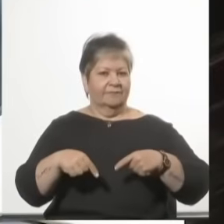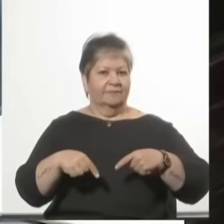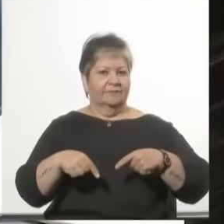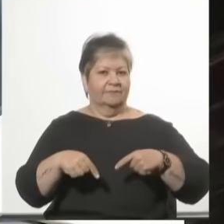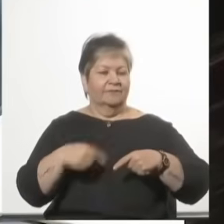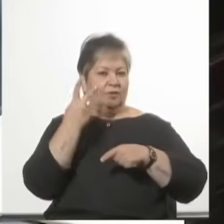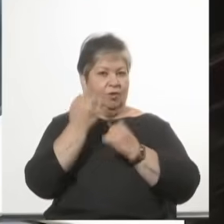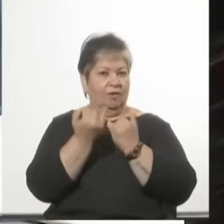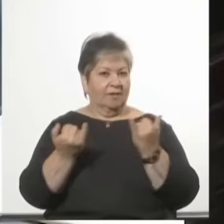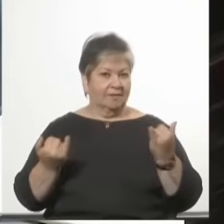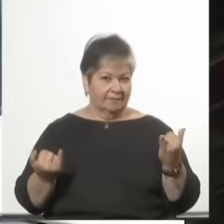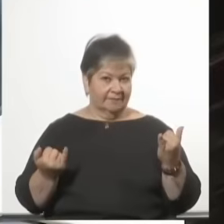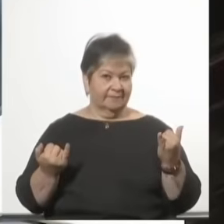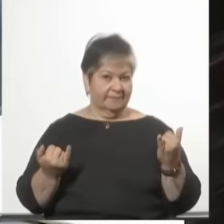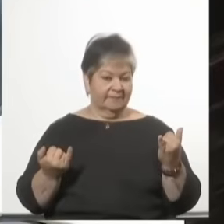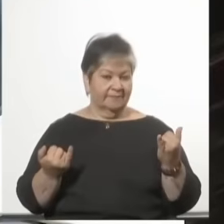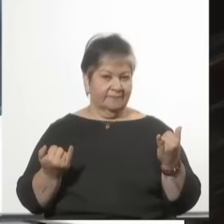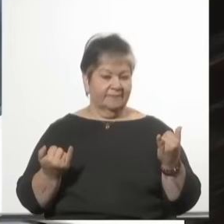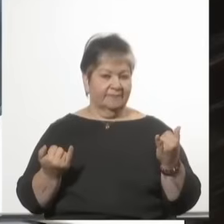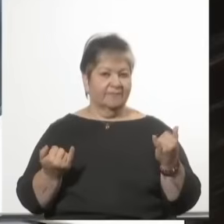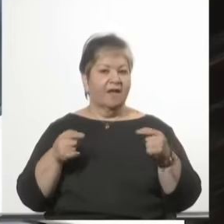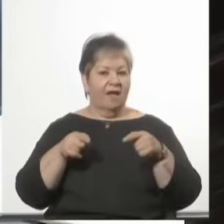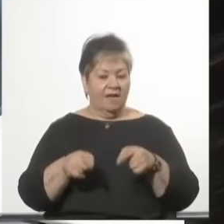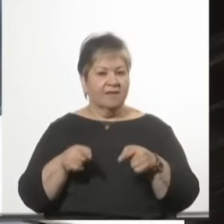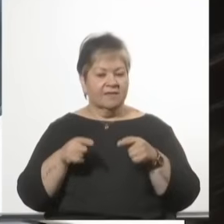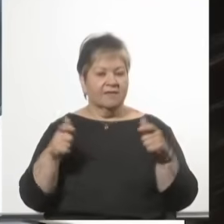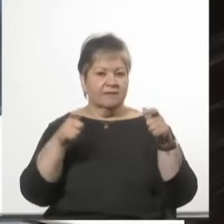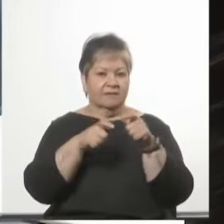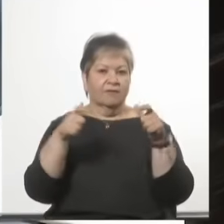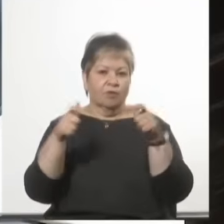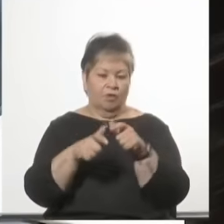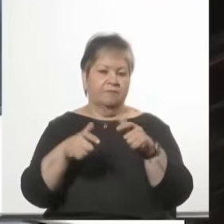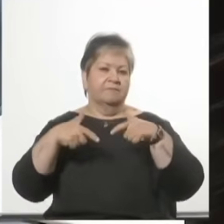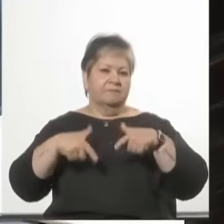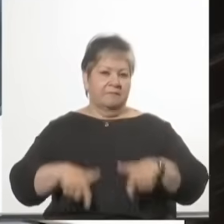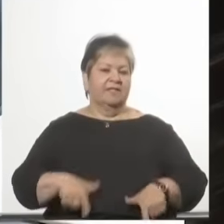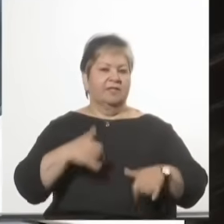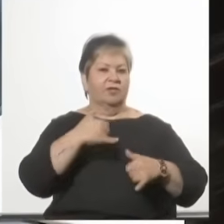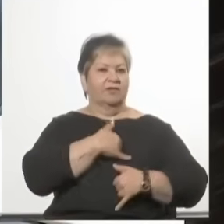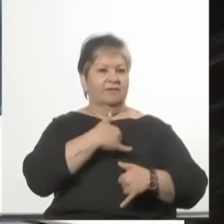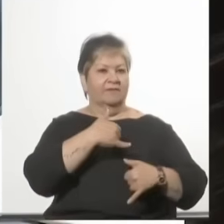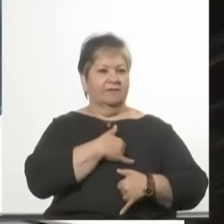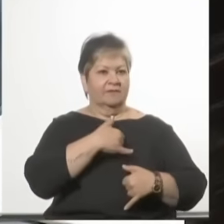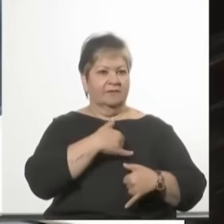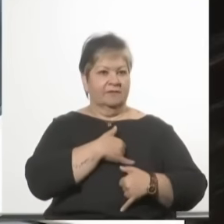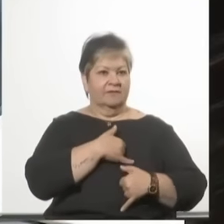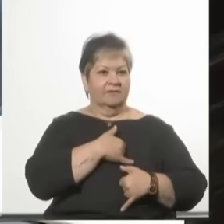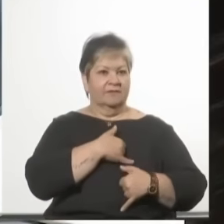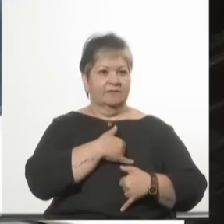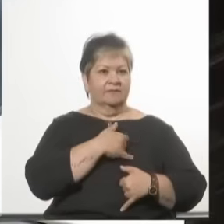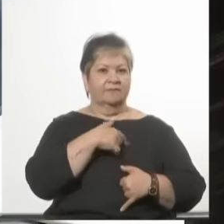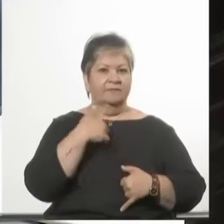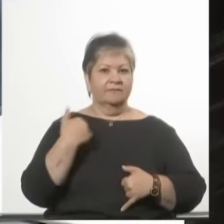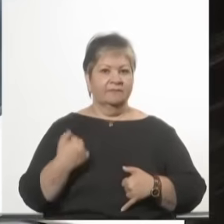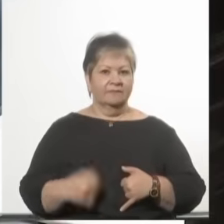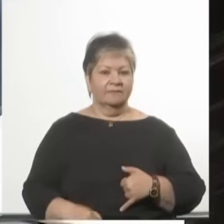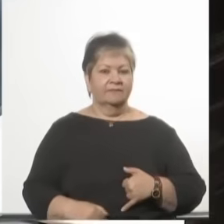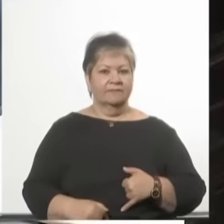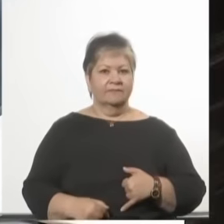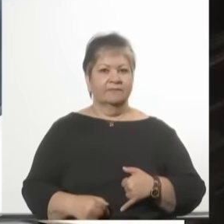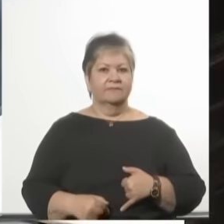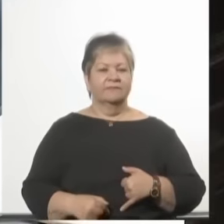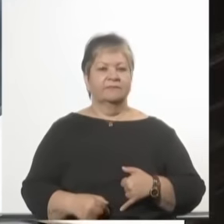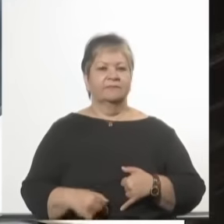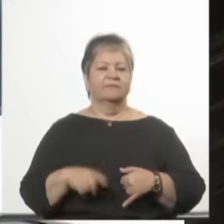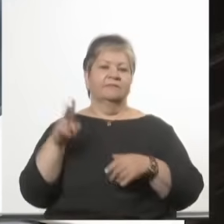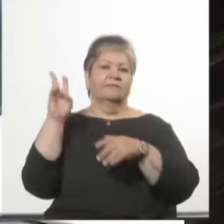2 días, en ese marco tuvimos reuniones con el ministro de Defensa de China,